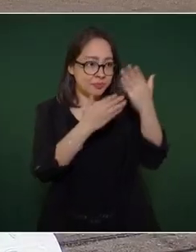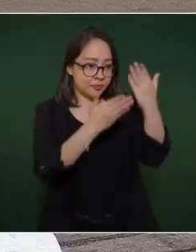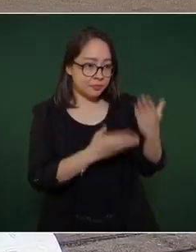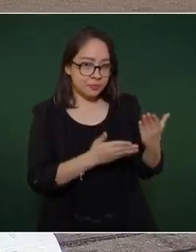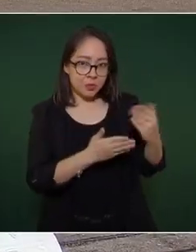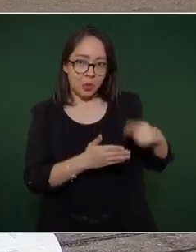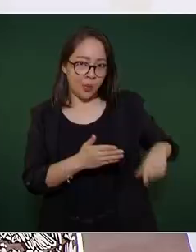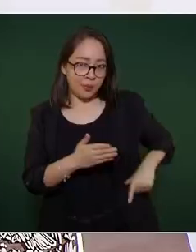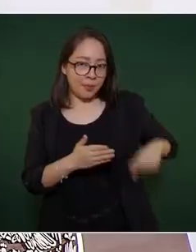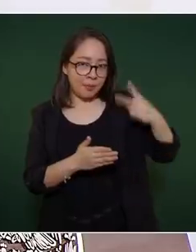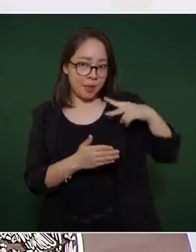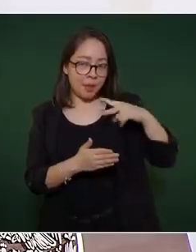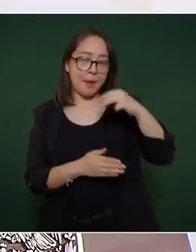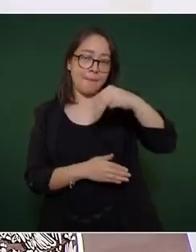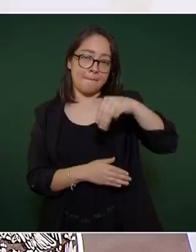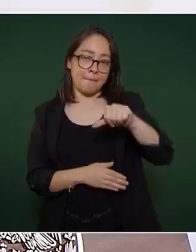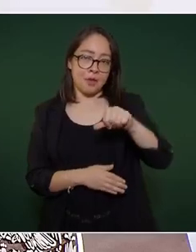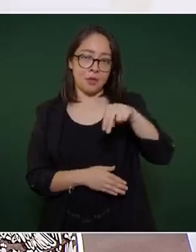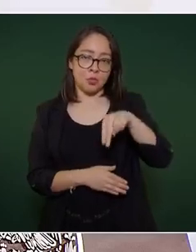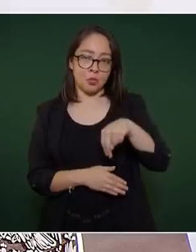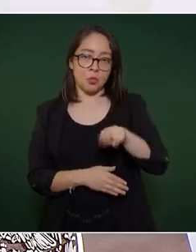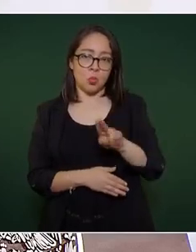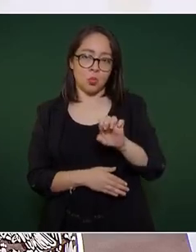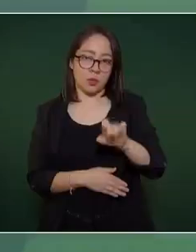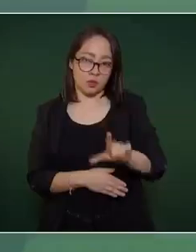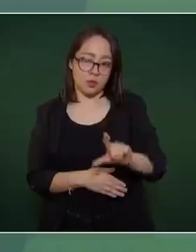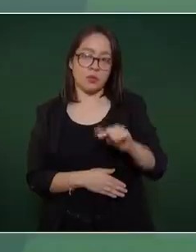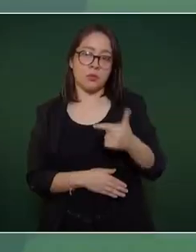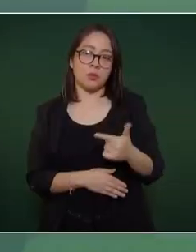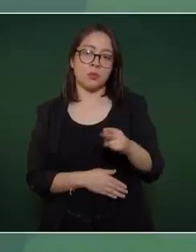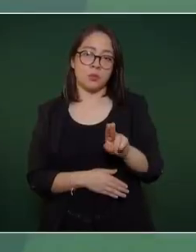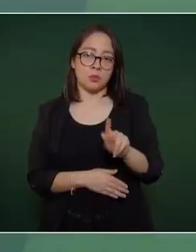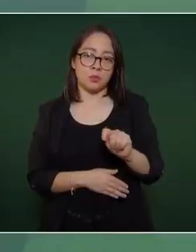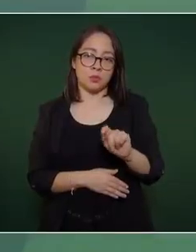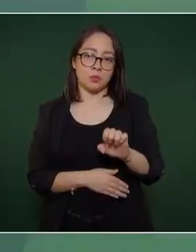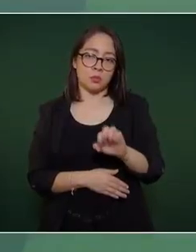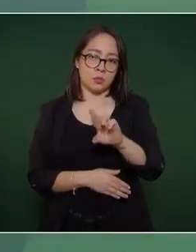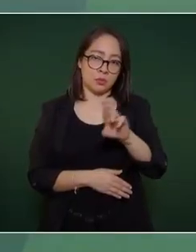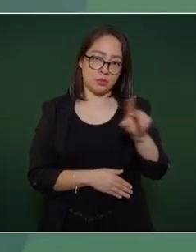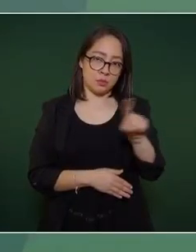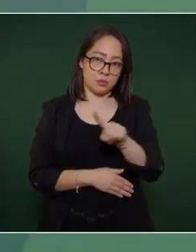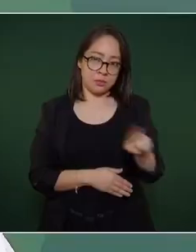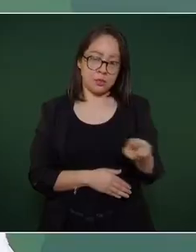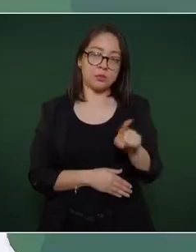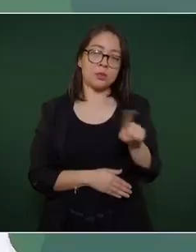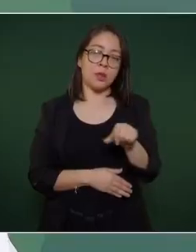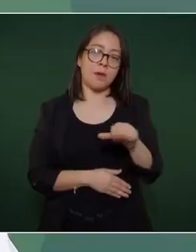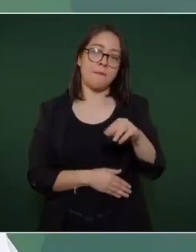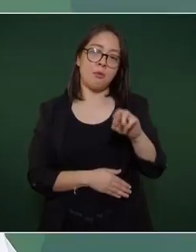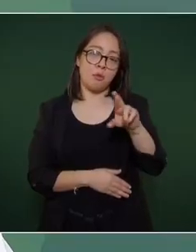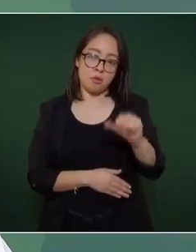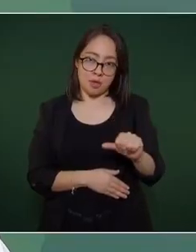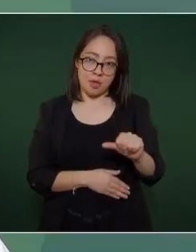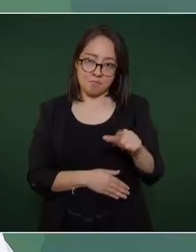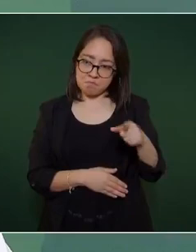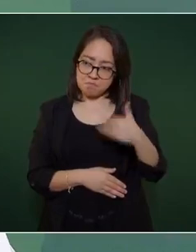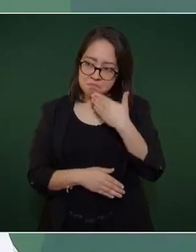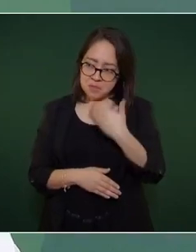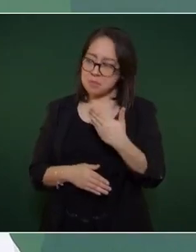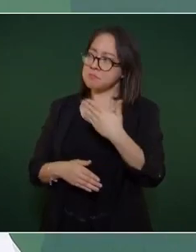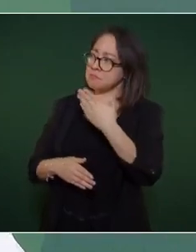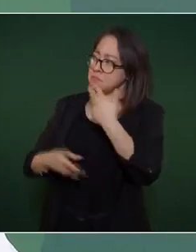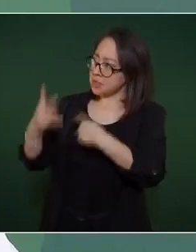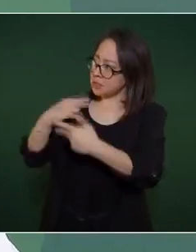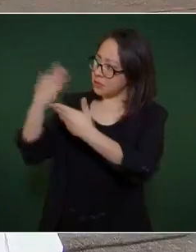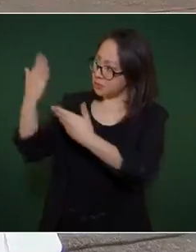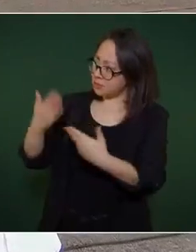recibe como se debe a un presidente. Y de esa manera, hoy, con todos los honores, quisiéramos recibirlo también